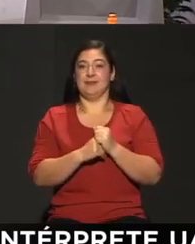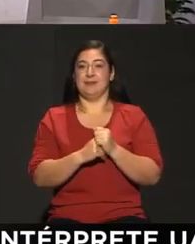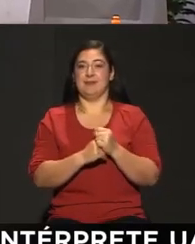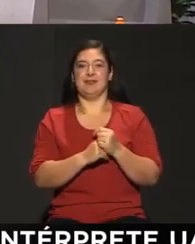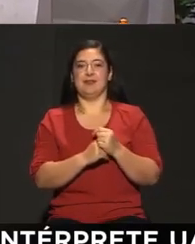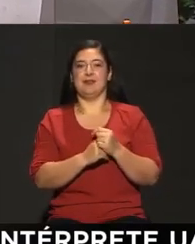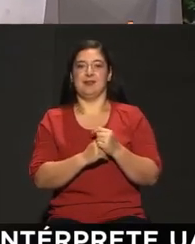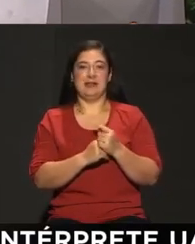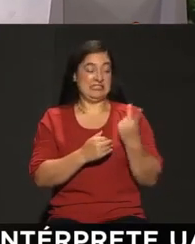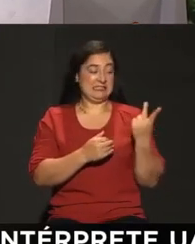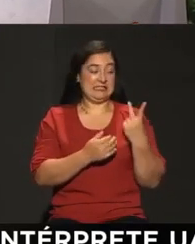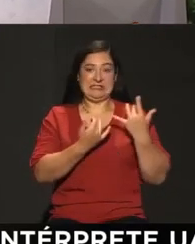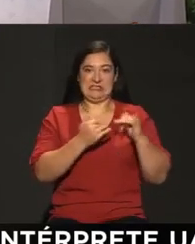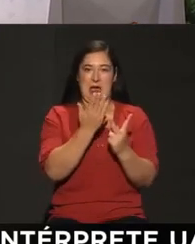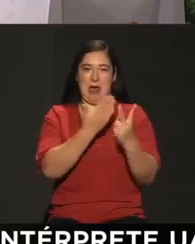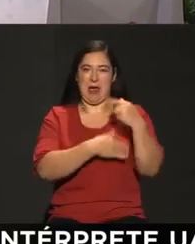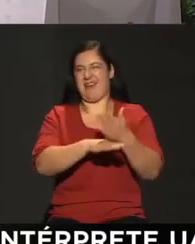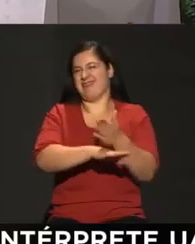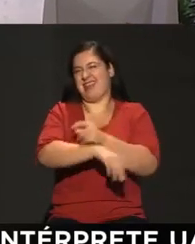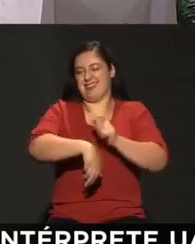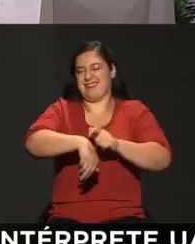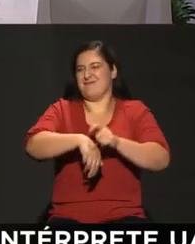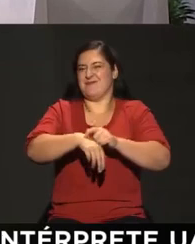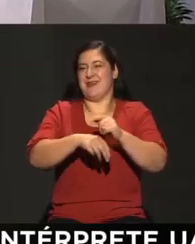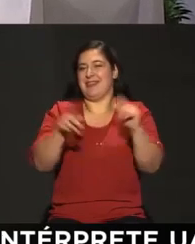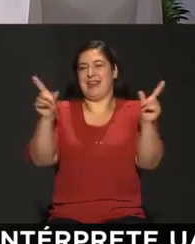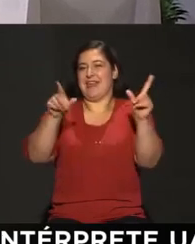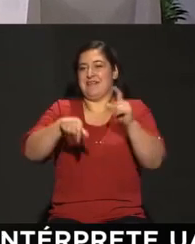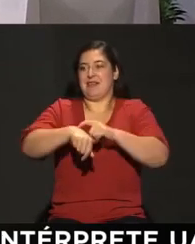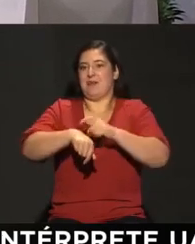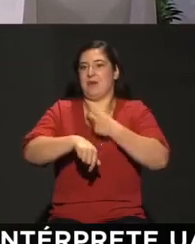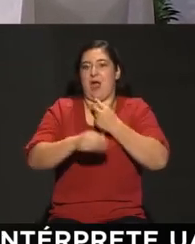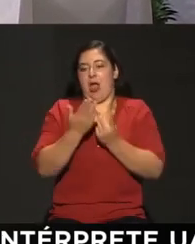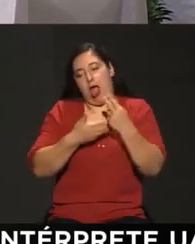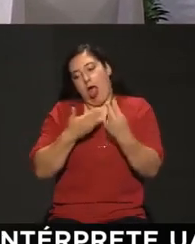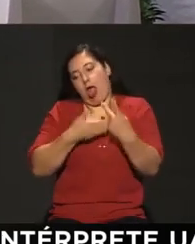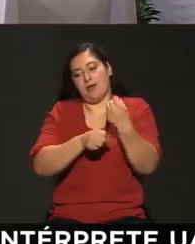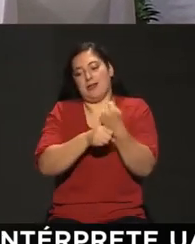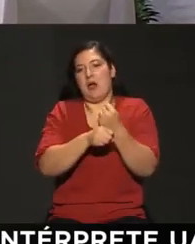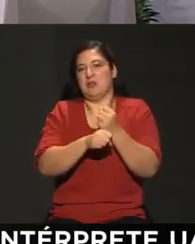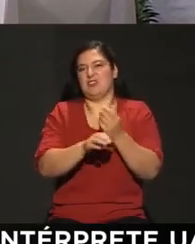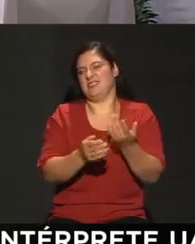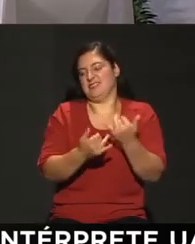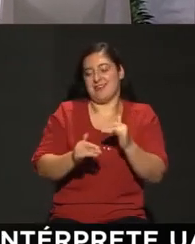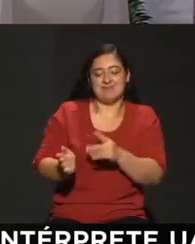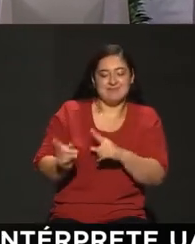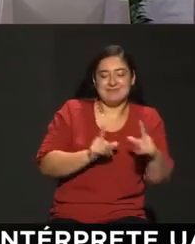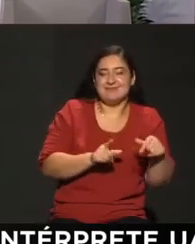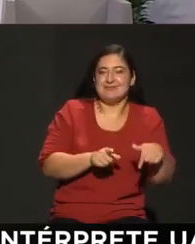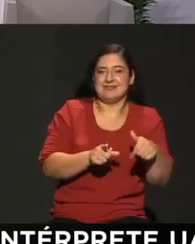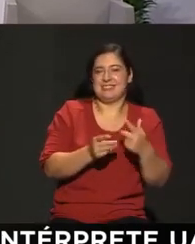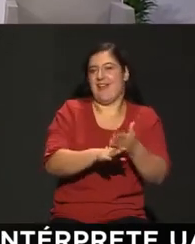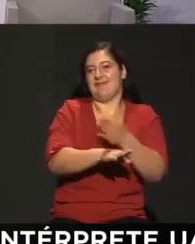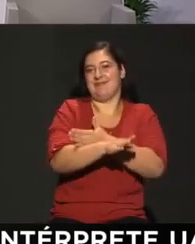tengamos ya recortados por tiempo en televisión, no nos va a dar para recortar, pero aquí voy a mostrar claramente que todo